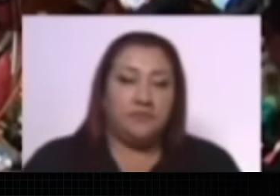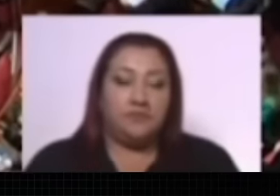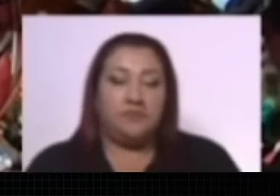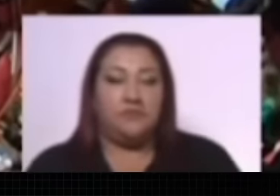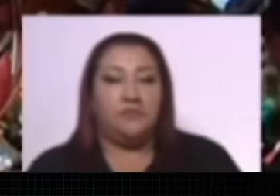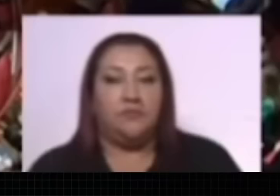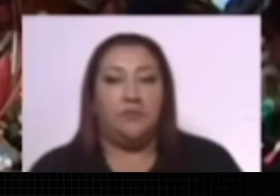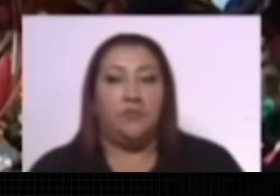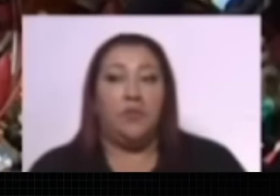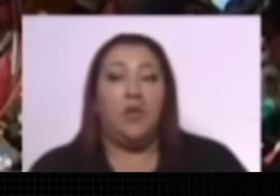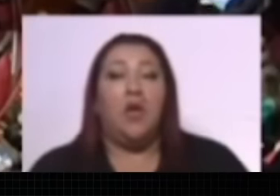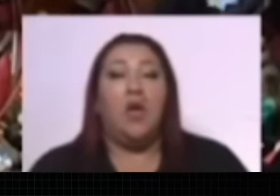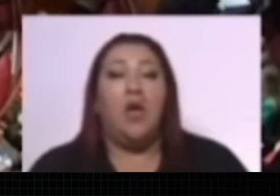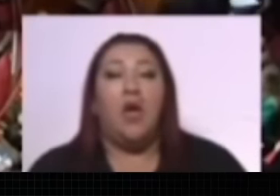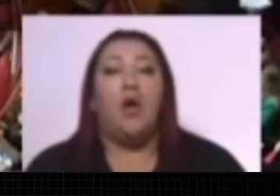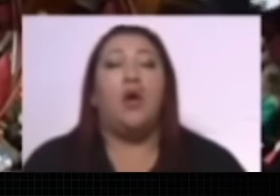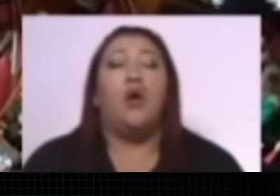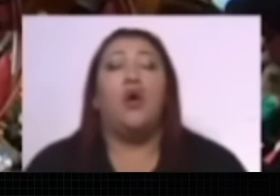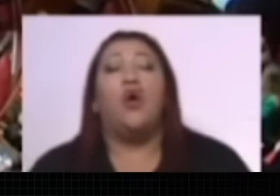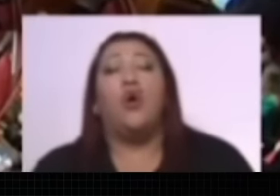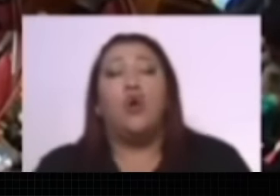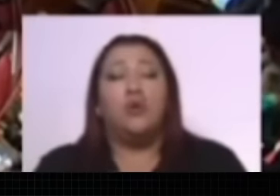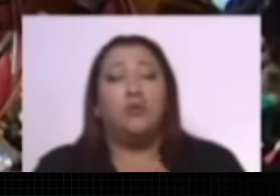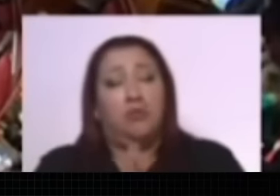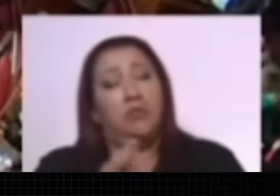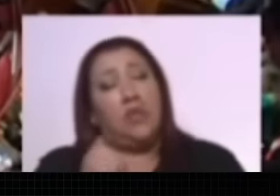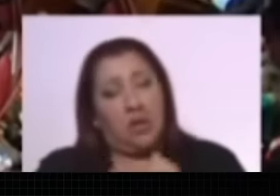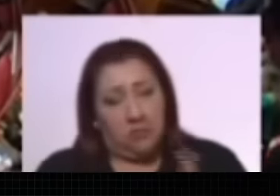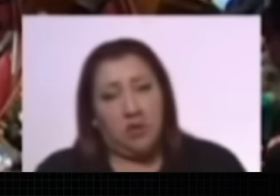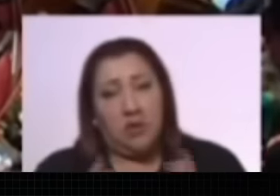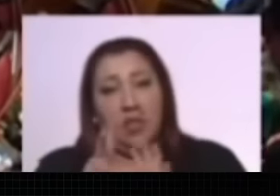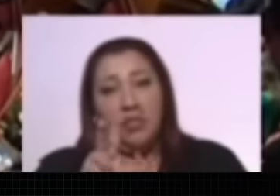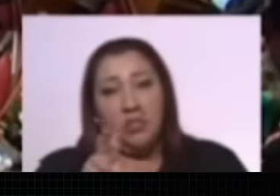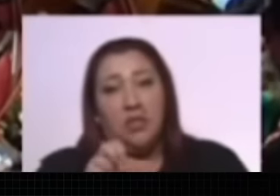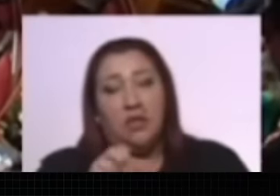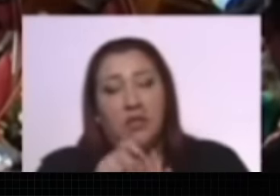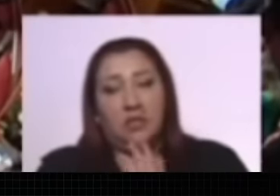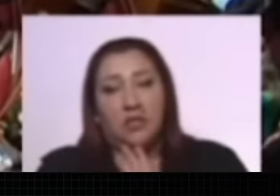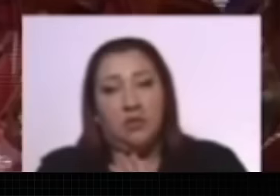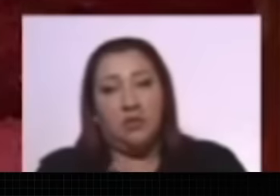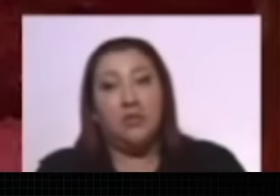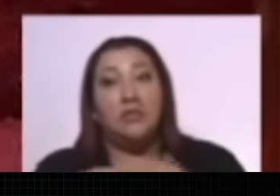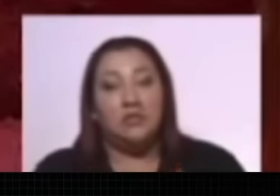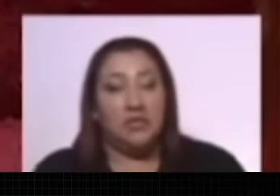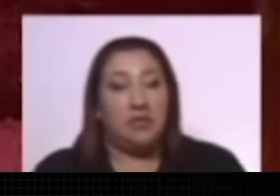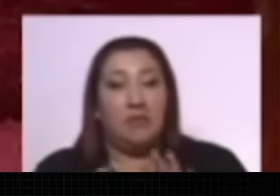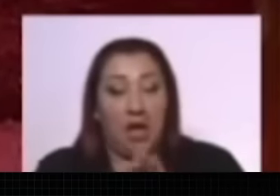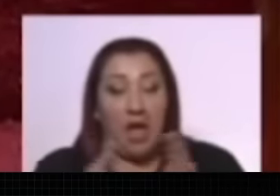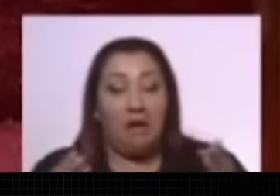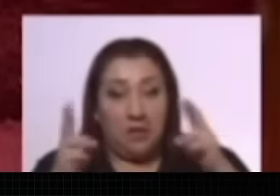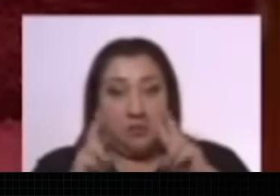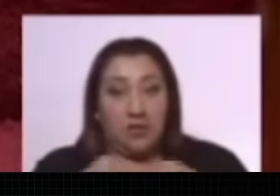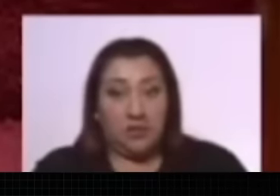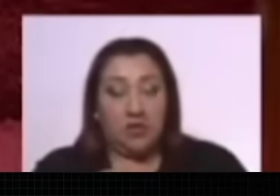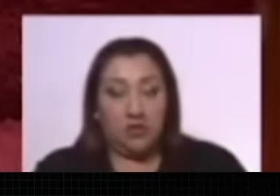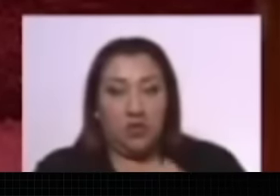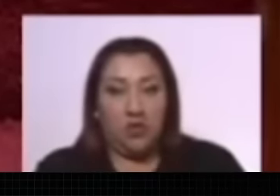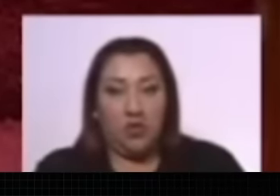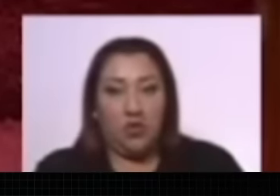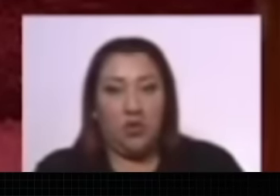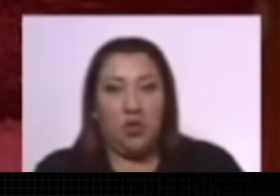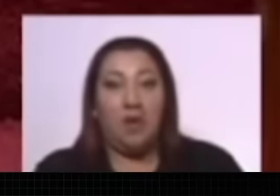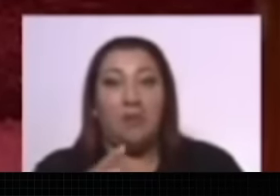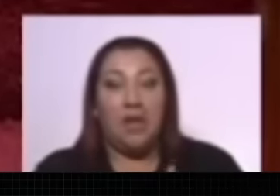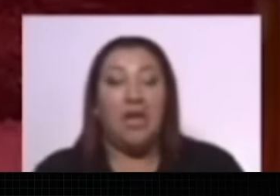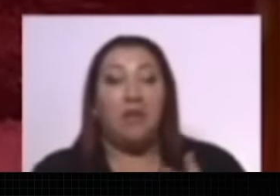Congresista, termine 30 segundos, congresista, sí, si no vamos a tener que agregar el tiempo. Se abría una investigación indagatoria a